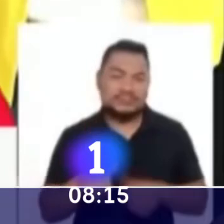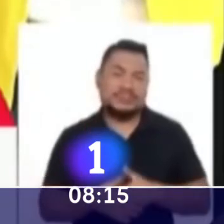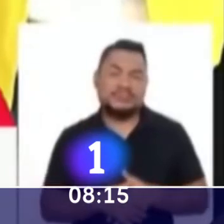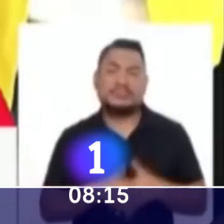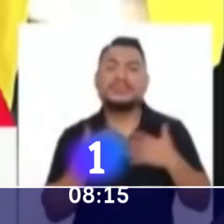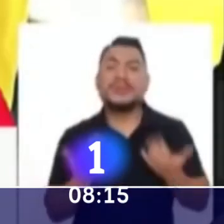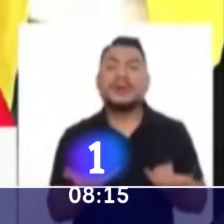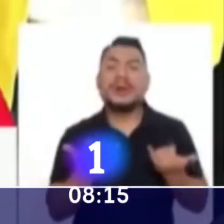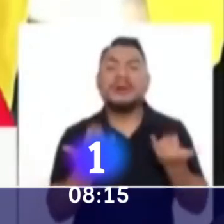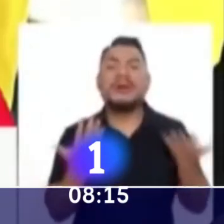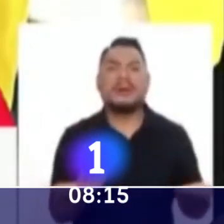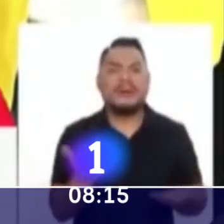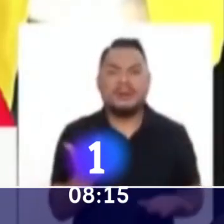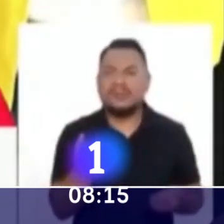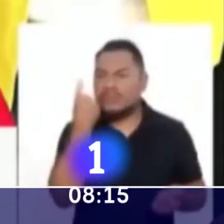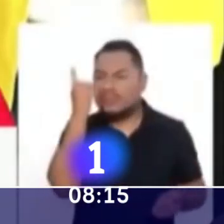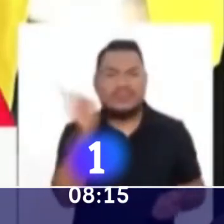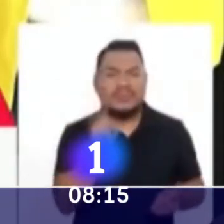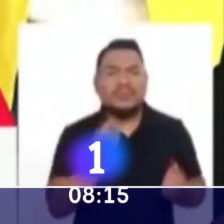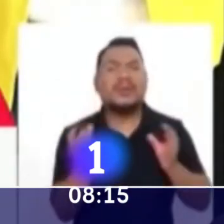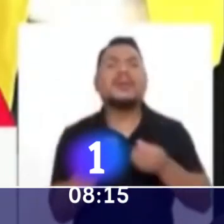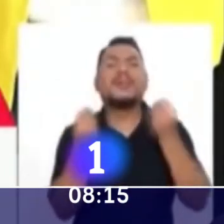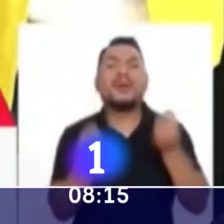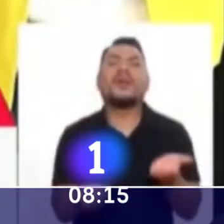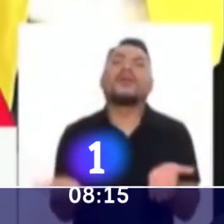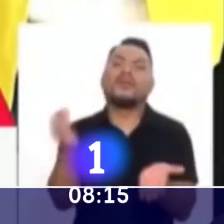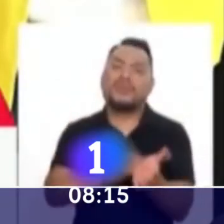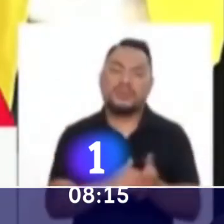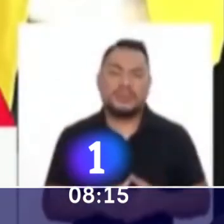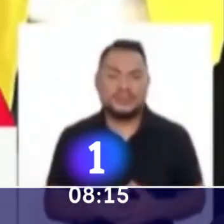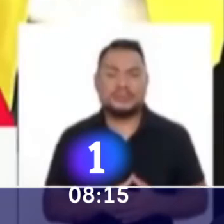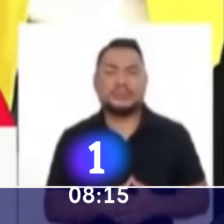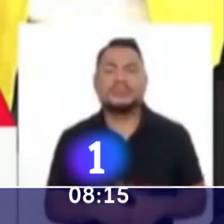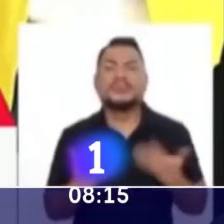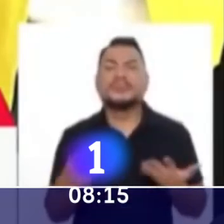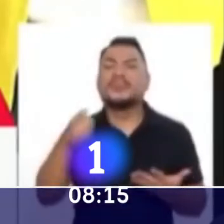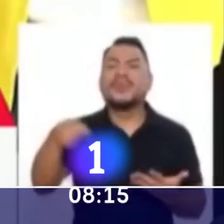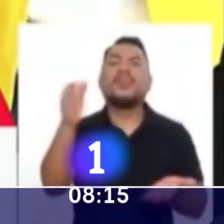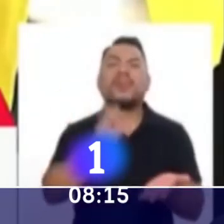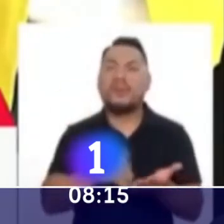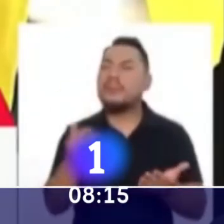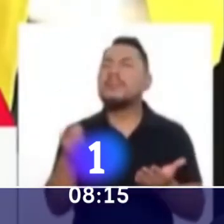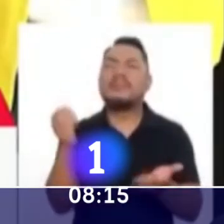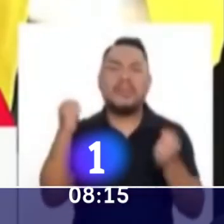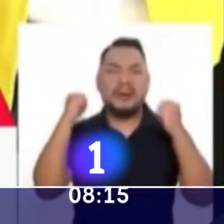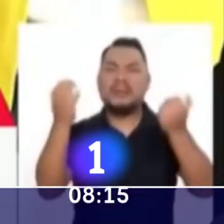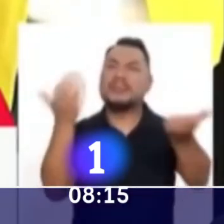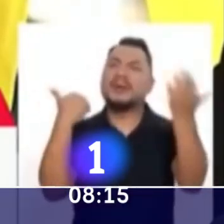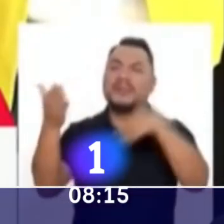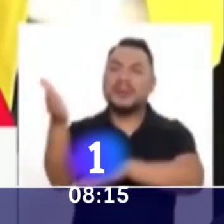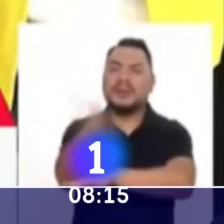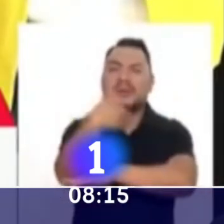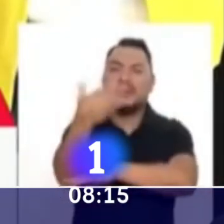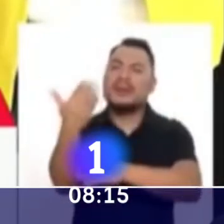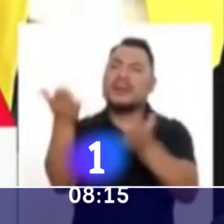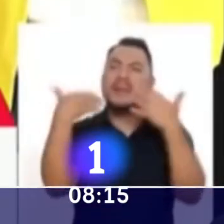Entonces ahora no entendemos ¿por qué nuevamente atizan sus banderas de guerra